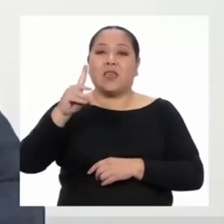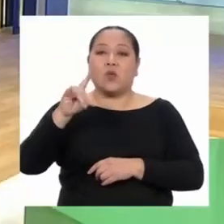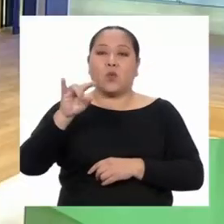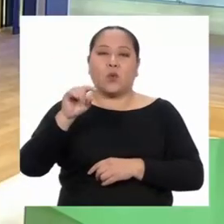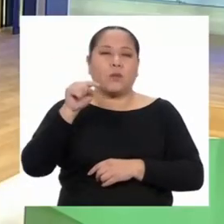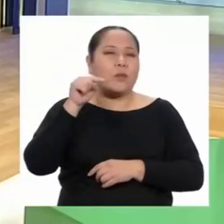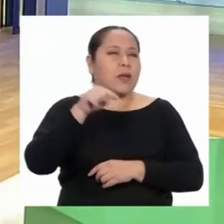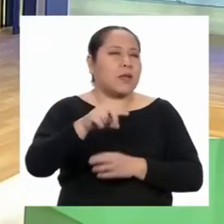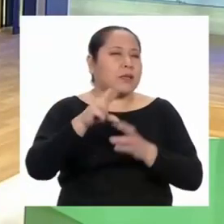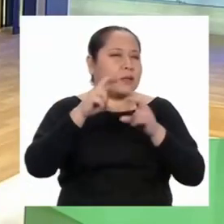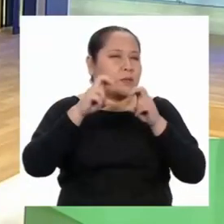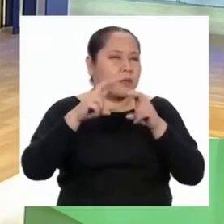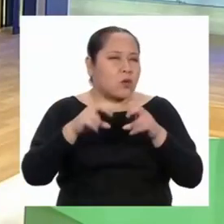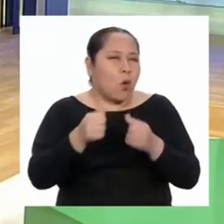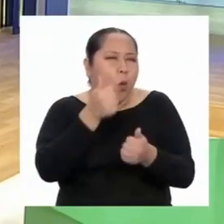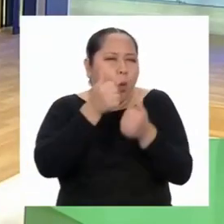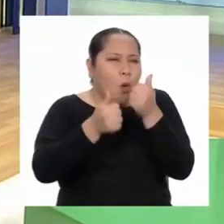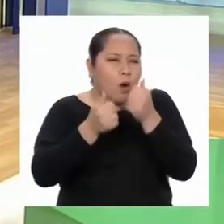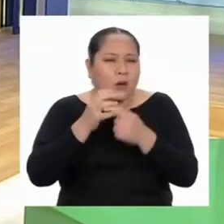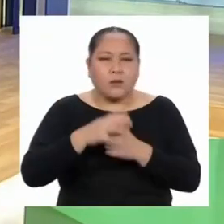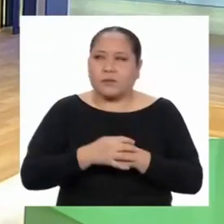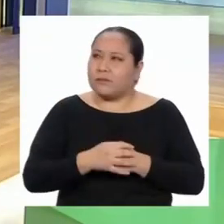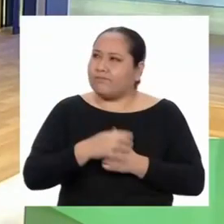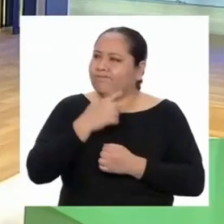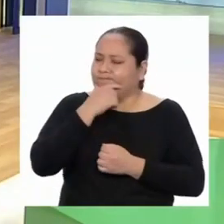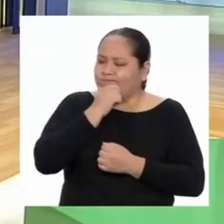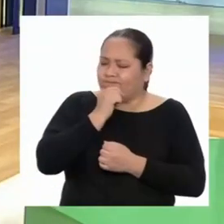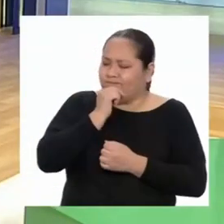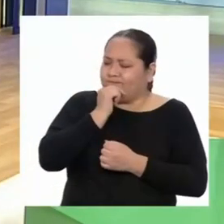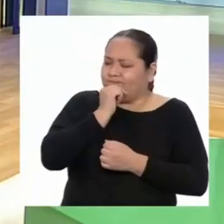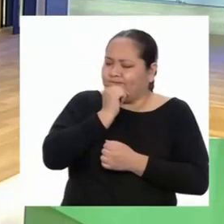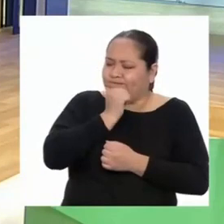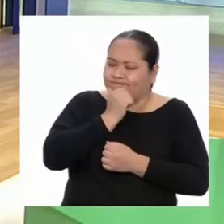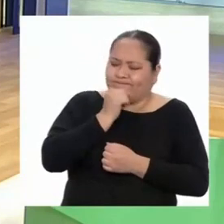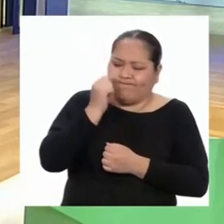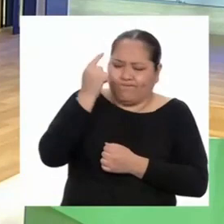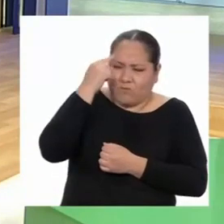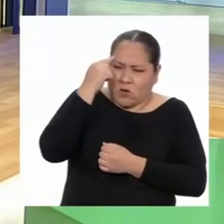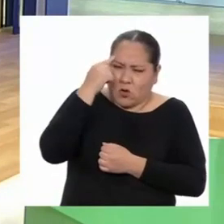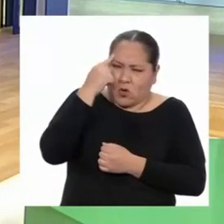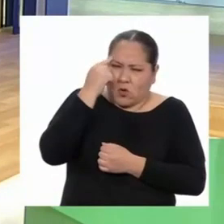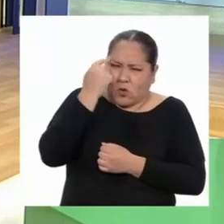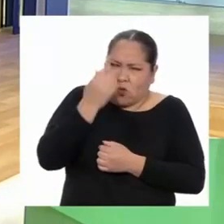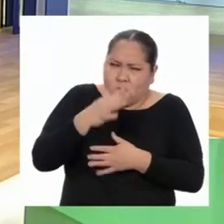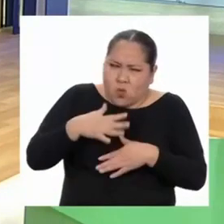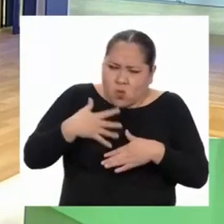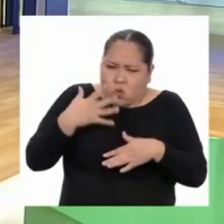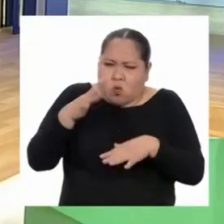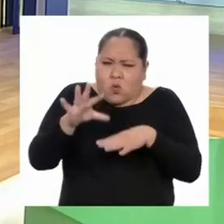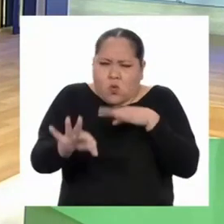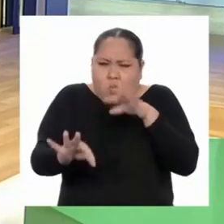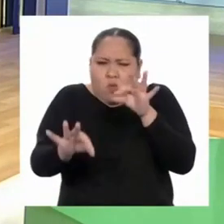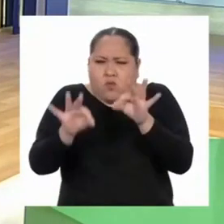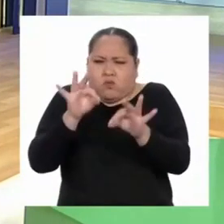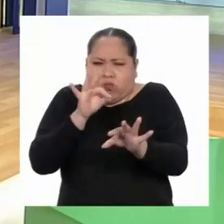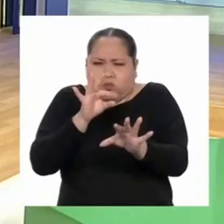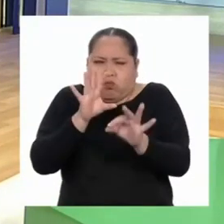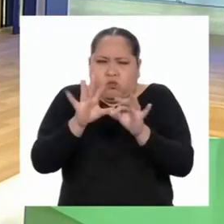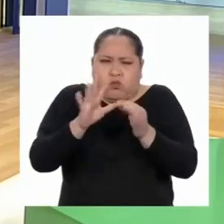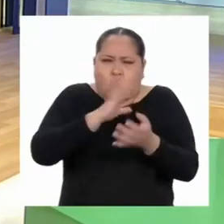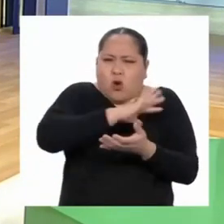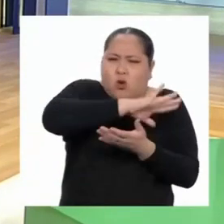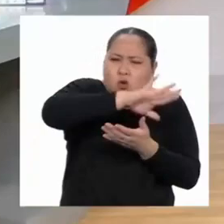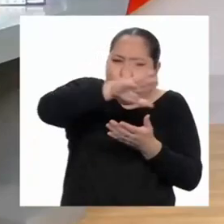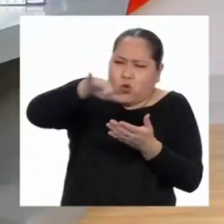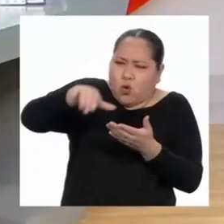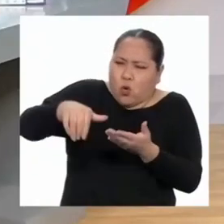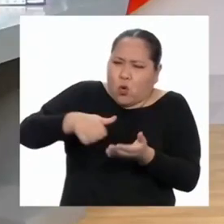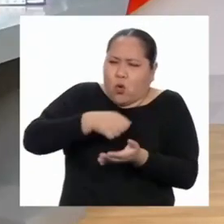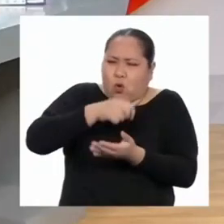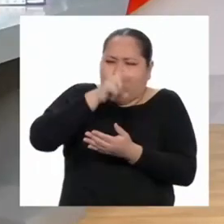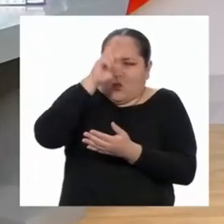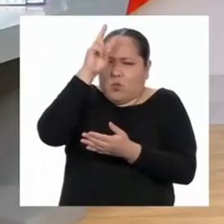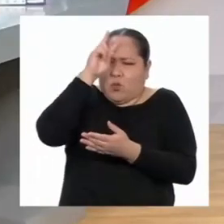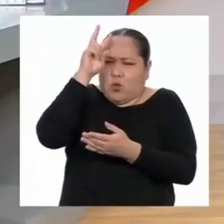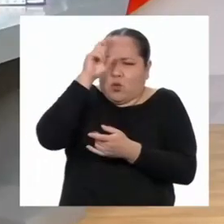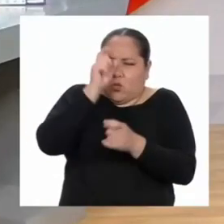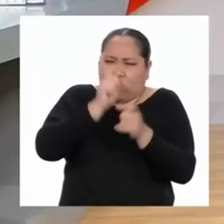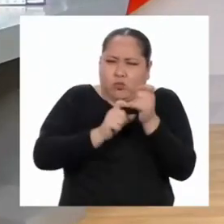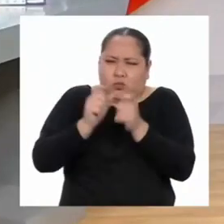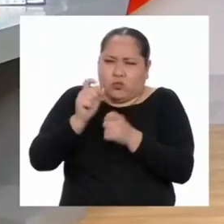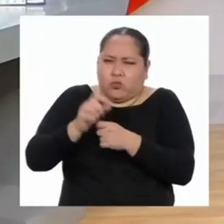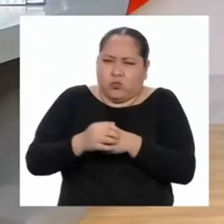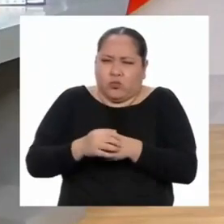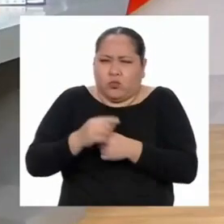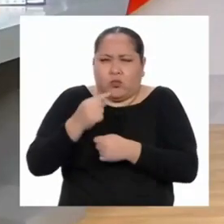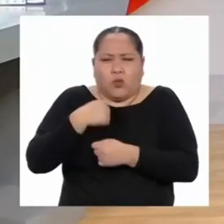población? Pienso que podríamos elegir a toda la población del Perú. Por mi